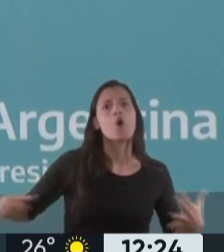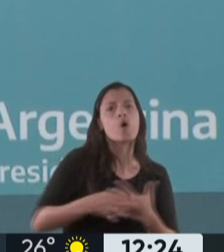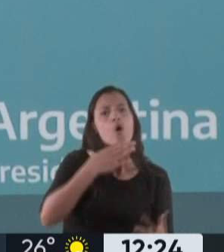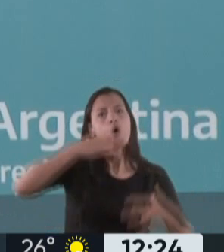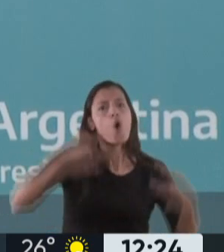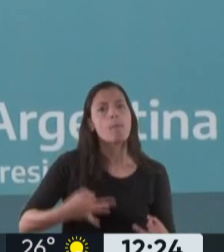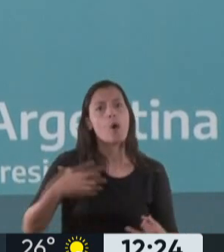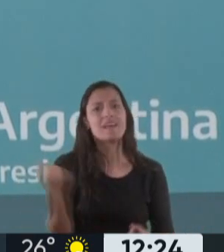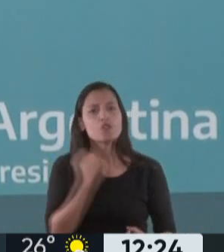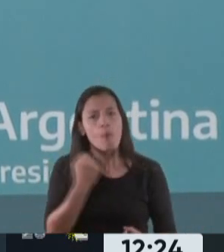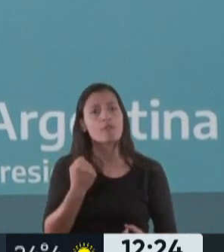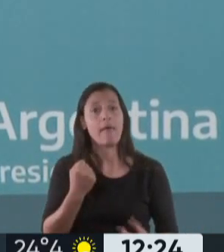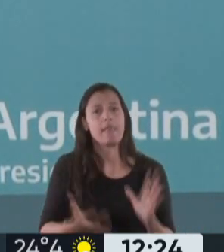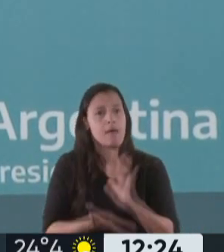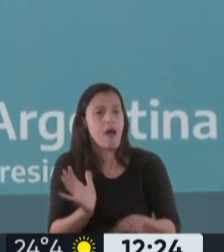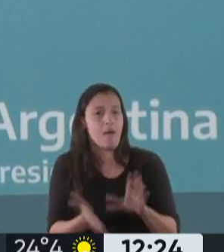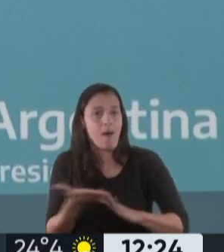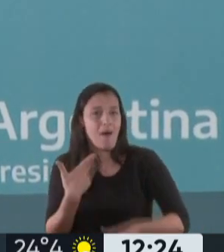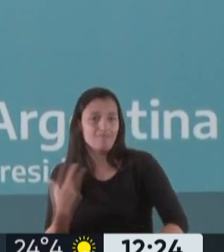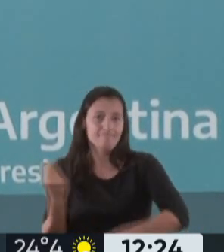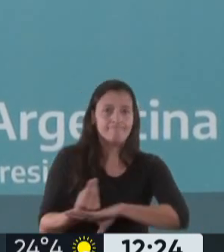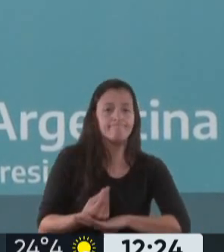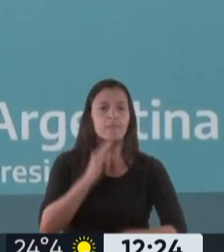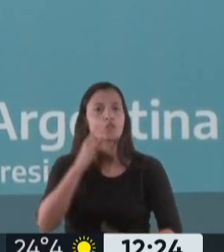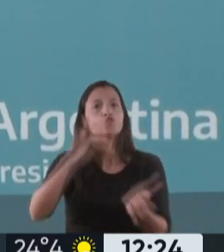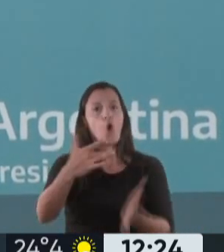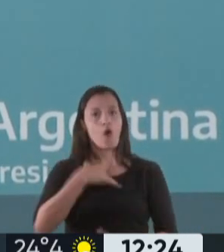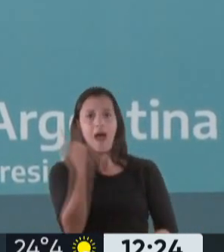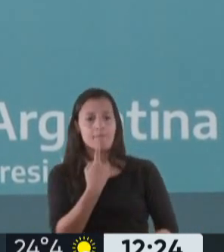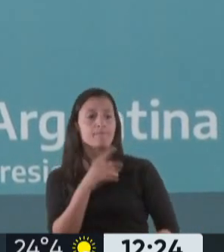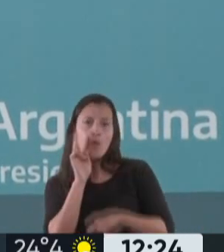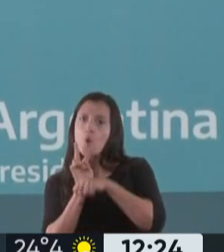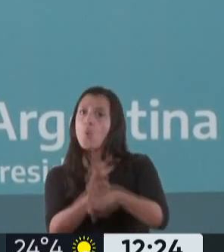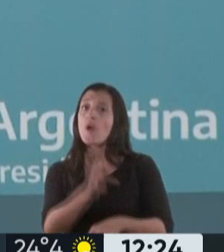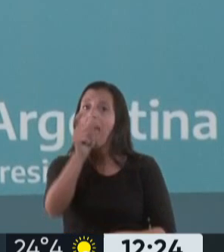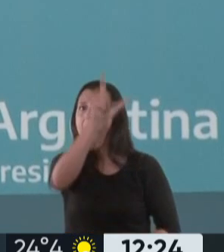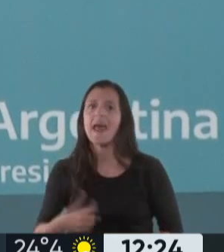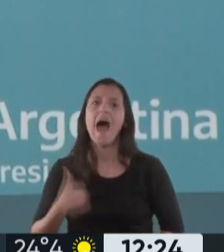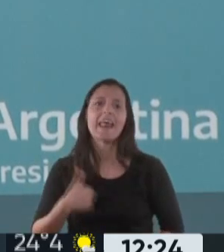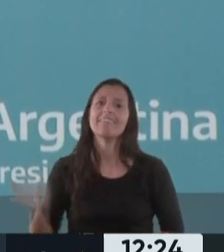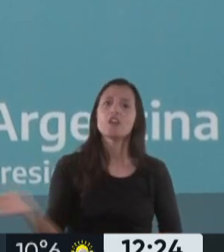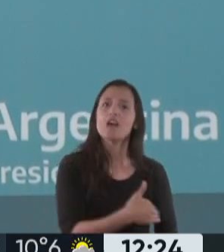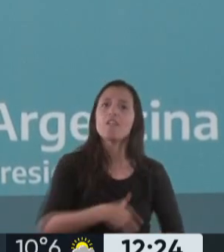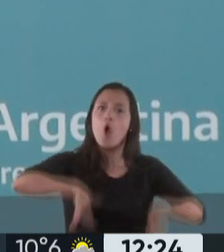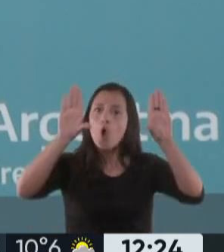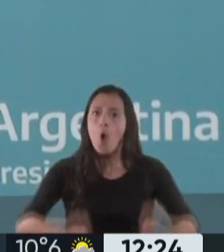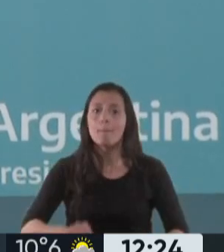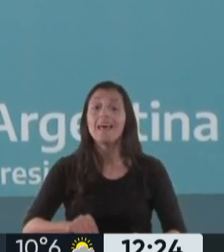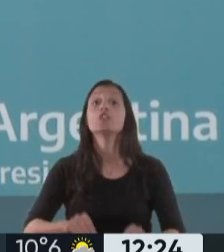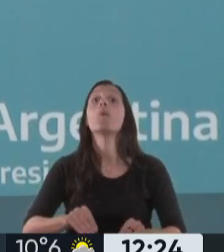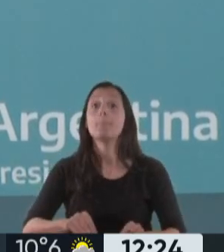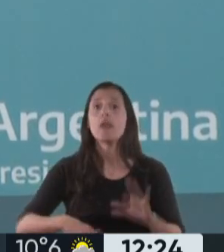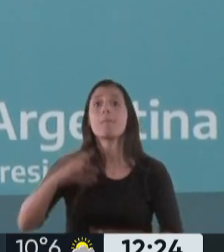importantes en la nueva tarea que me toca desarrollar. Cuidar a los argentinos y argentinas que están bajo la línea